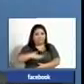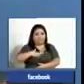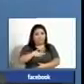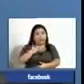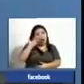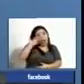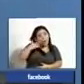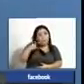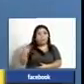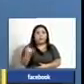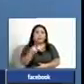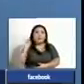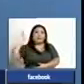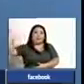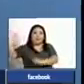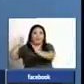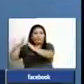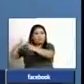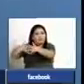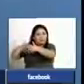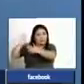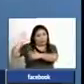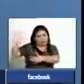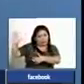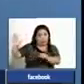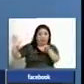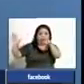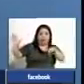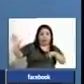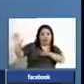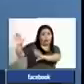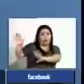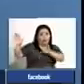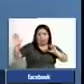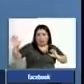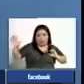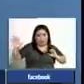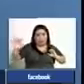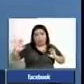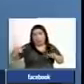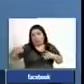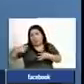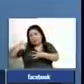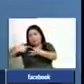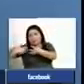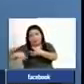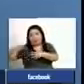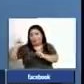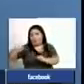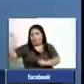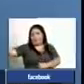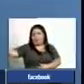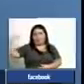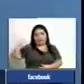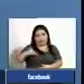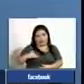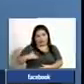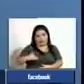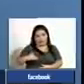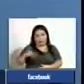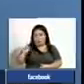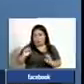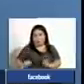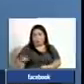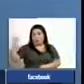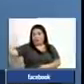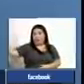Estados Unidos, se le muere un familiar acá en El Salvador y por motivos legales sencillamente no puede venir